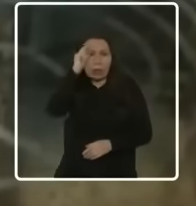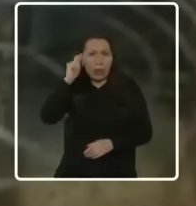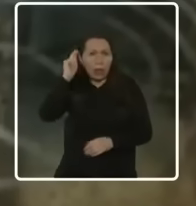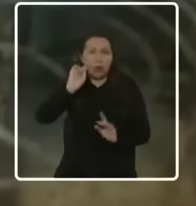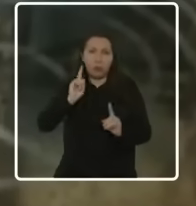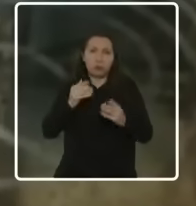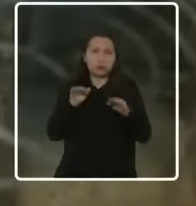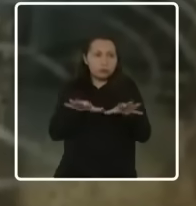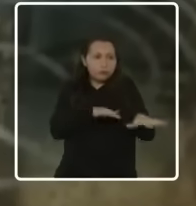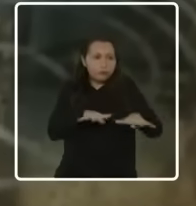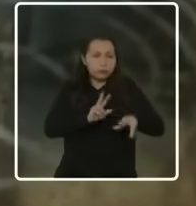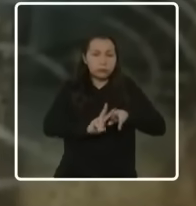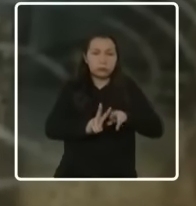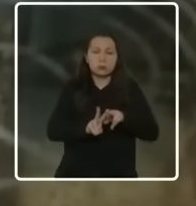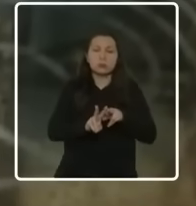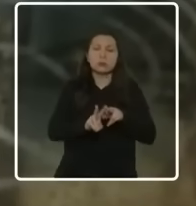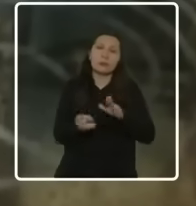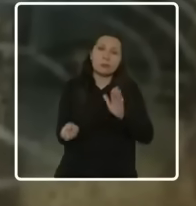sino también en lo práctico,